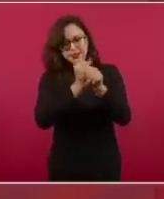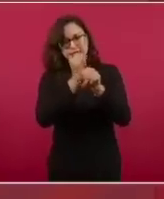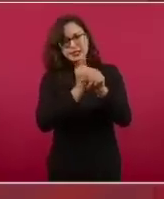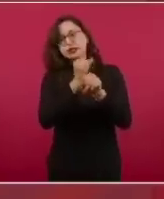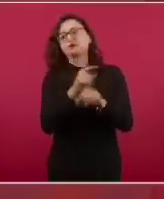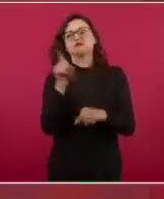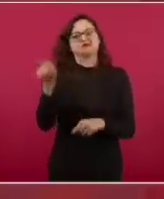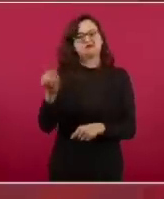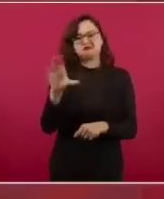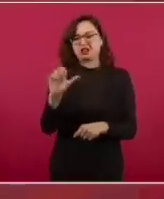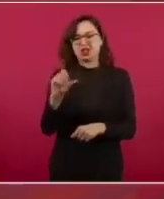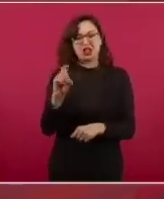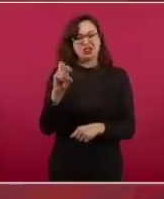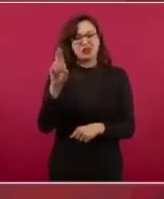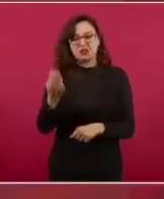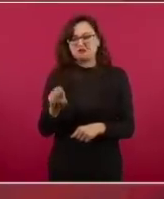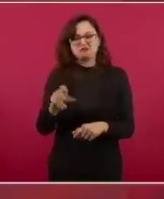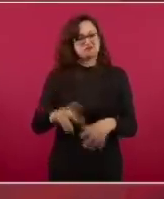Con